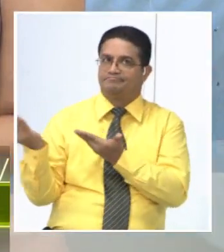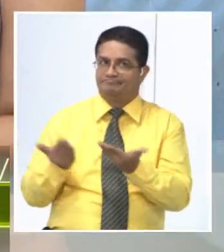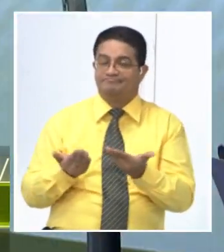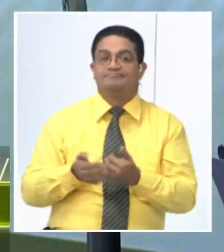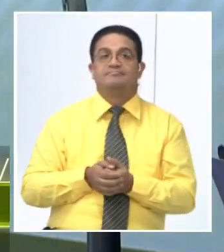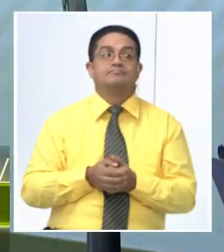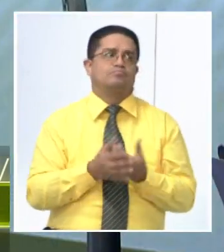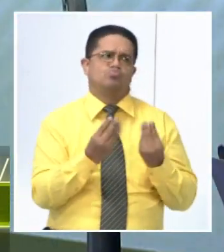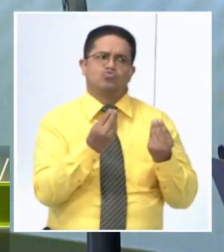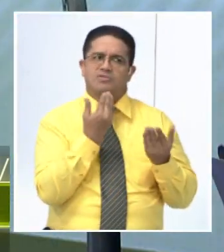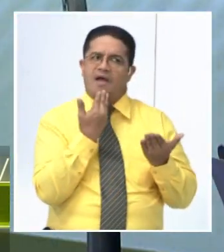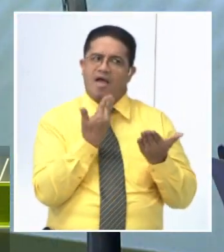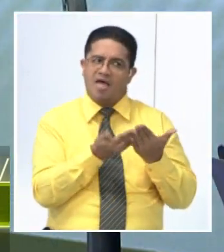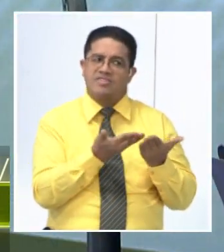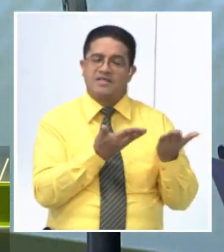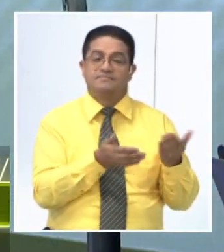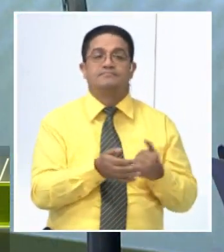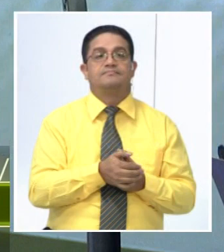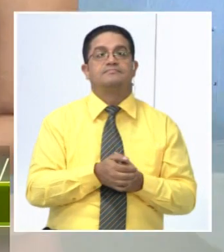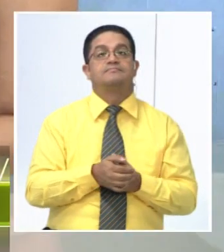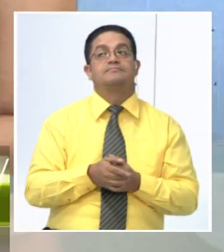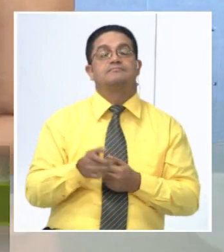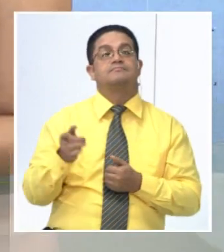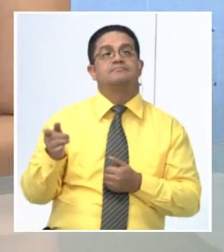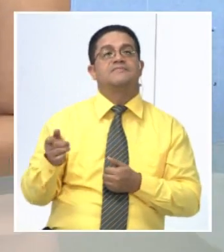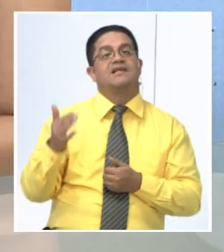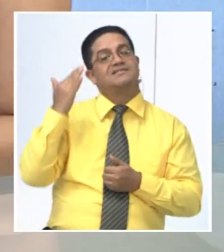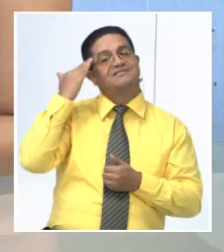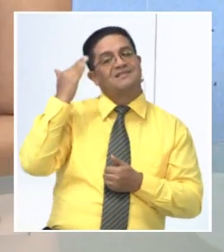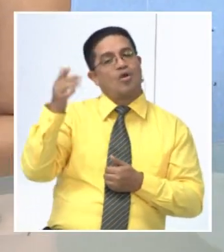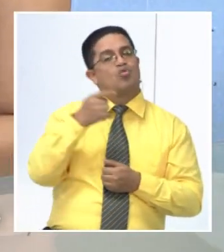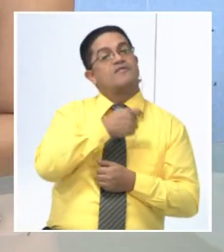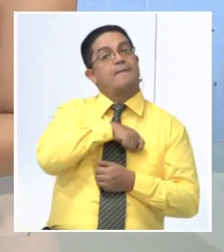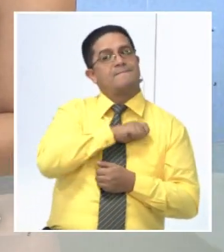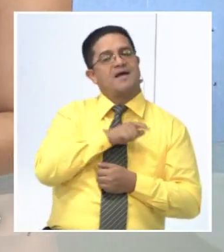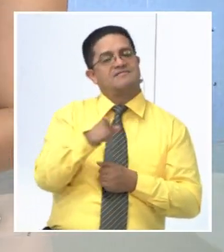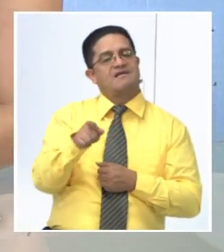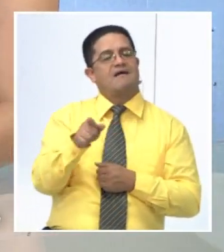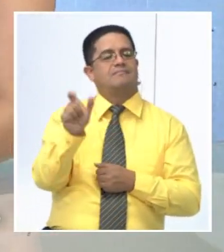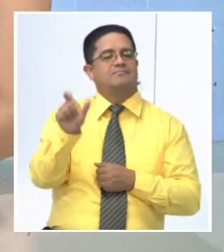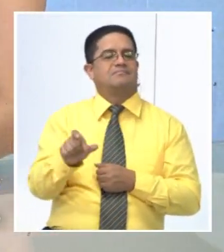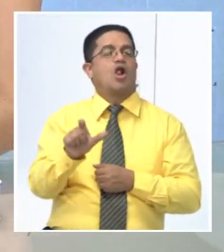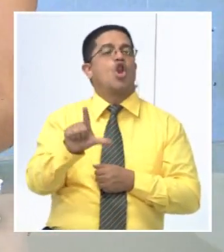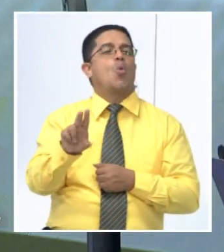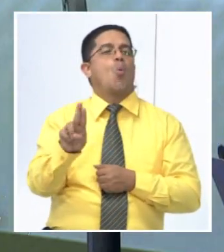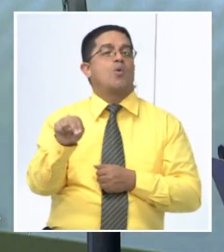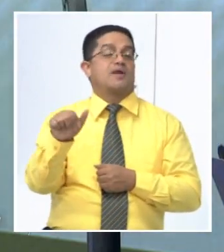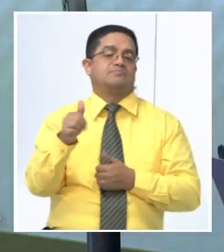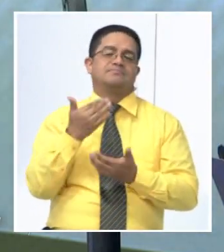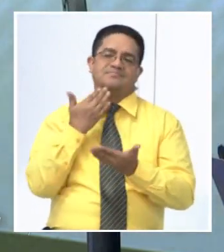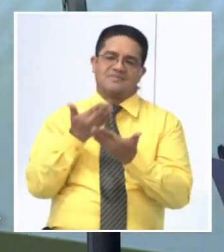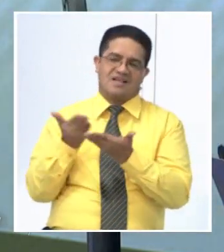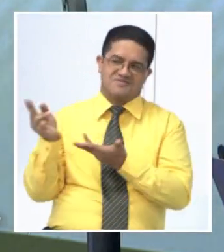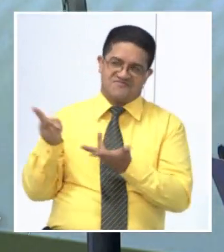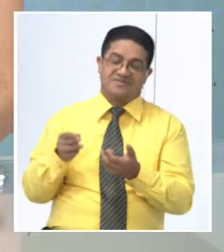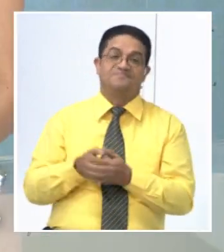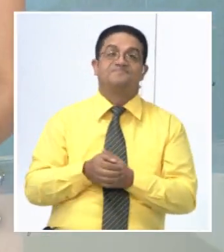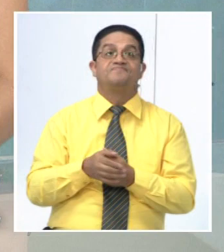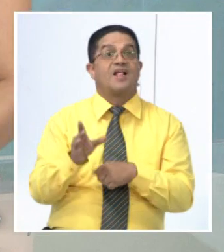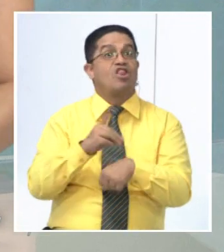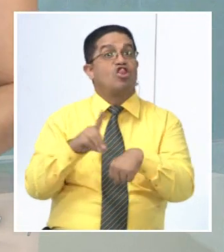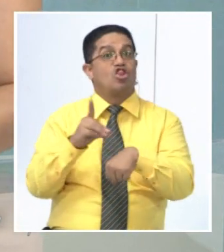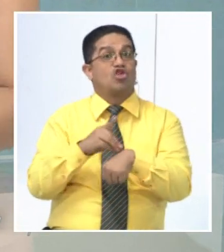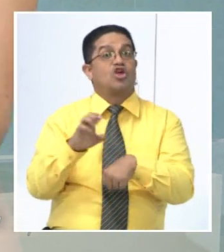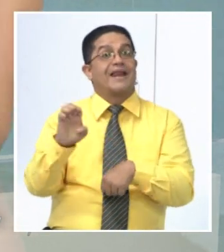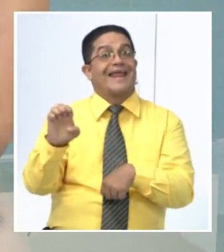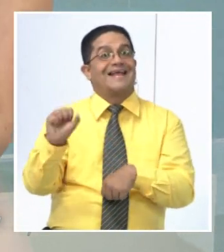hoy. Muy agradecido, muy agradecido. Oscar Luna le manda saludos de España por acá y es excelente médico. Gracias por estar con nosotros. Gracias. El doctor Ricardo